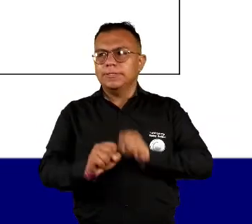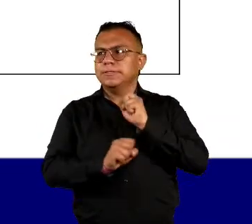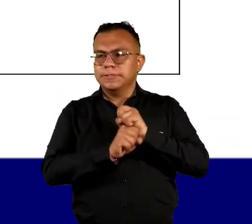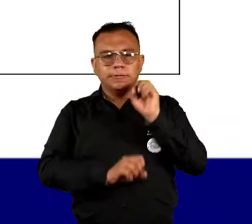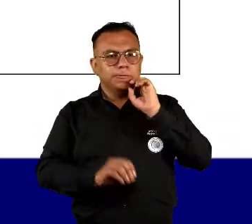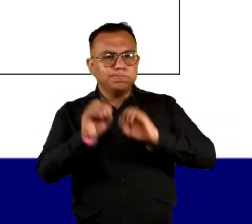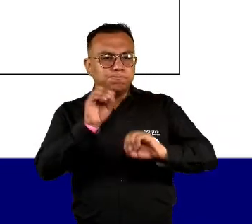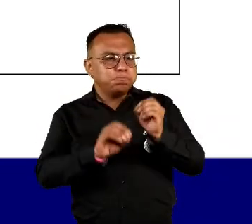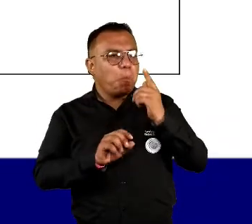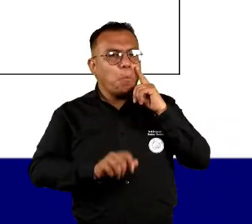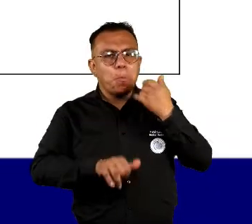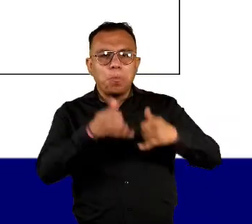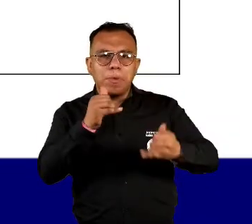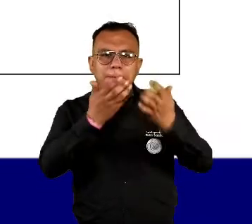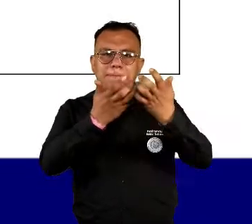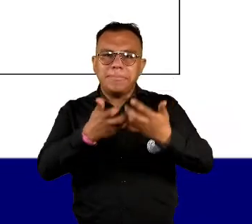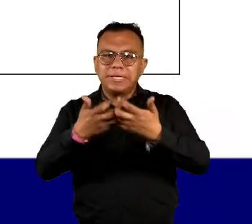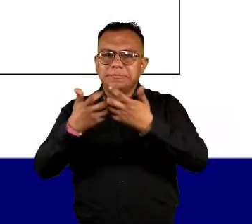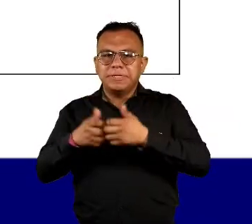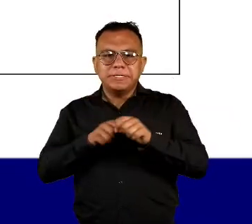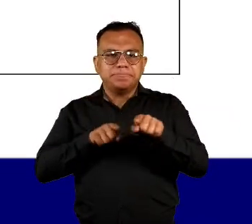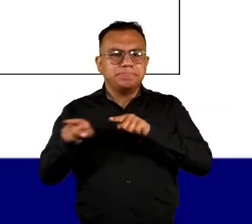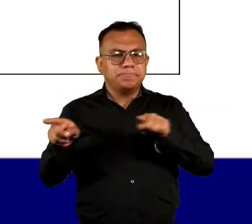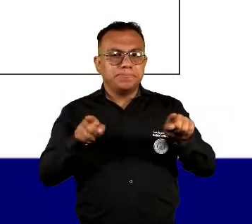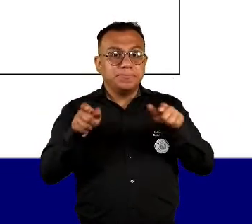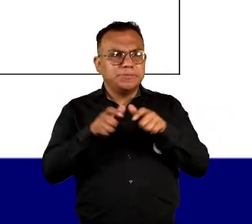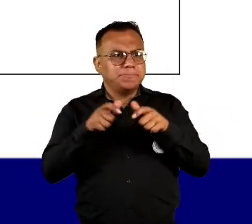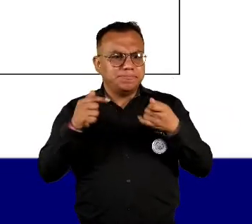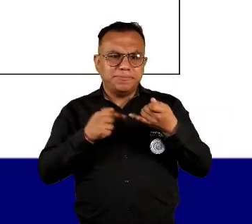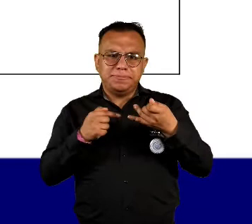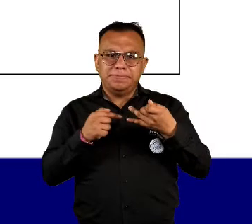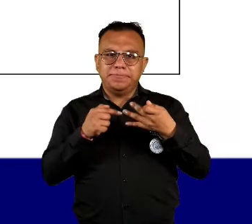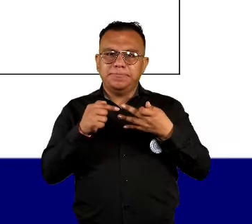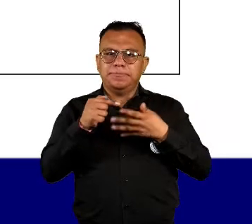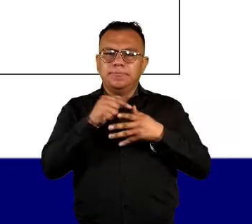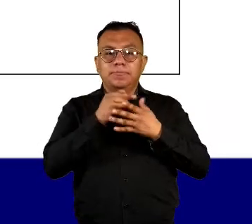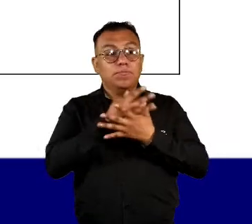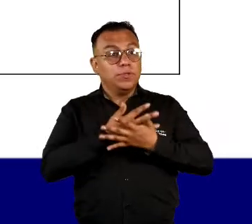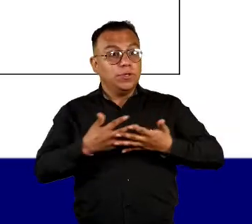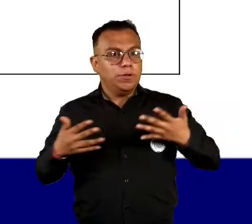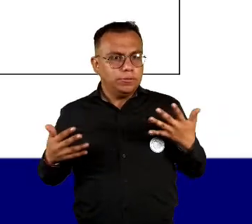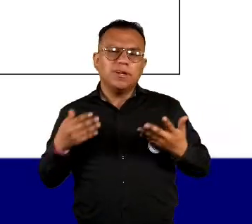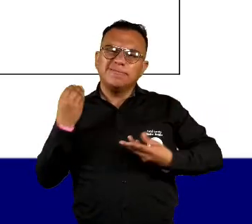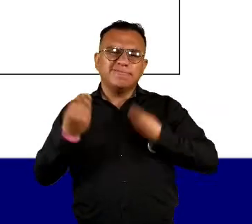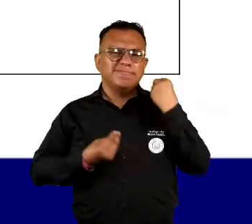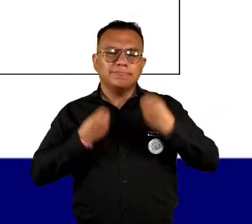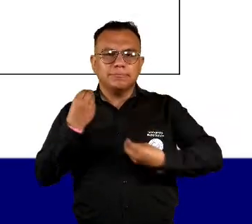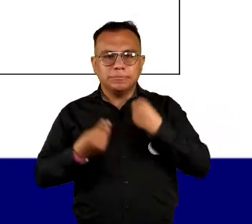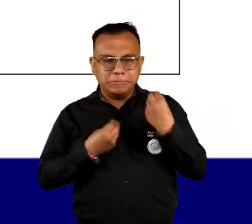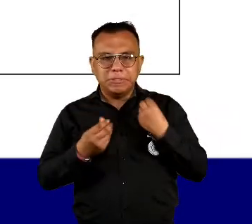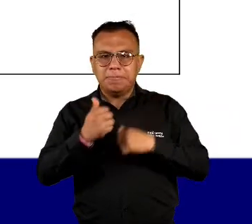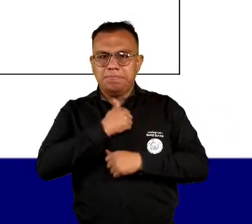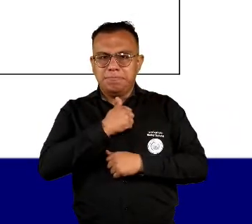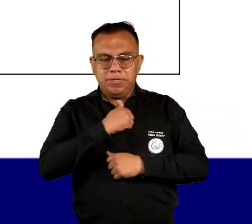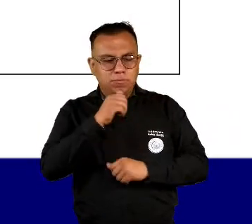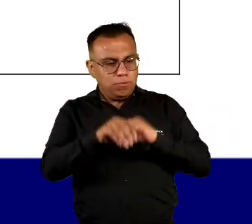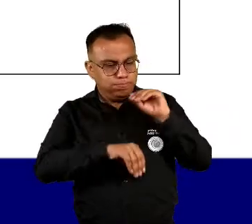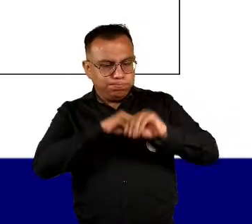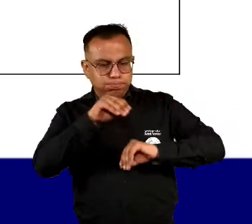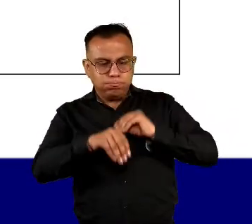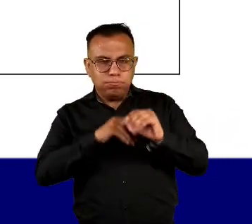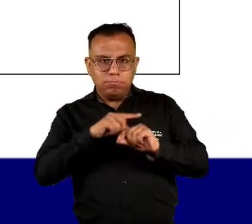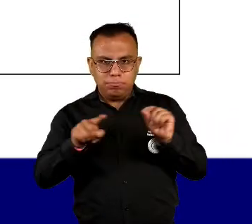games para empresas billar y un montón de cosas y mientras tanto hacíamos nuestro desarrollo propio